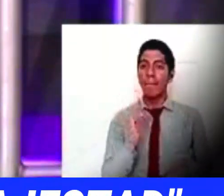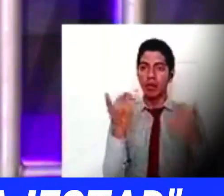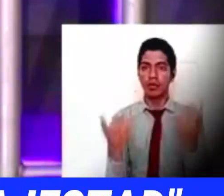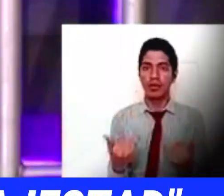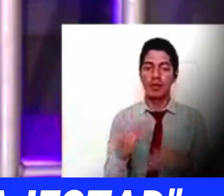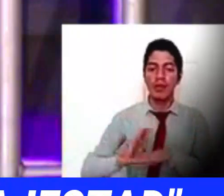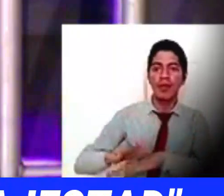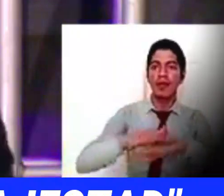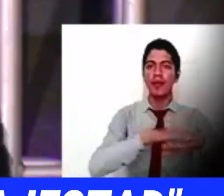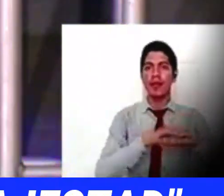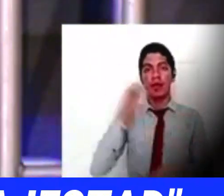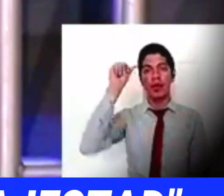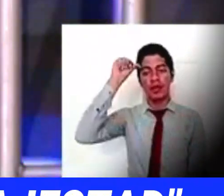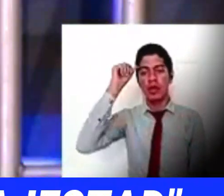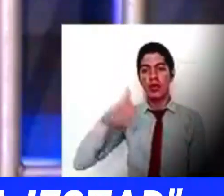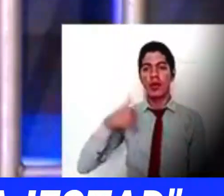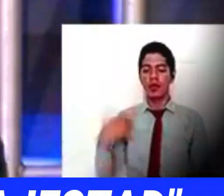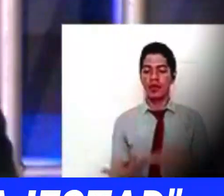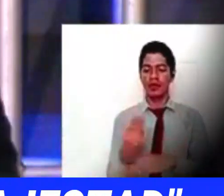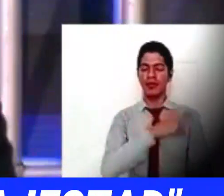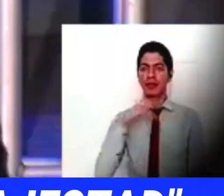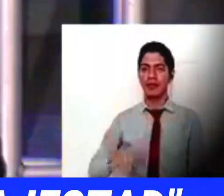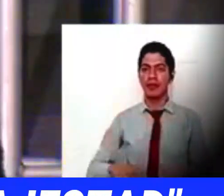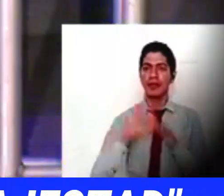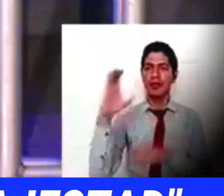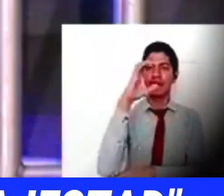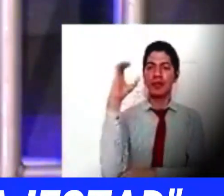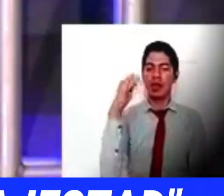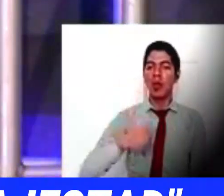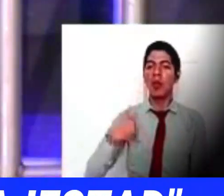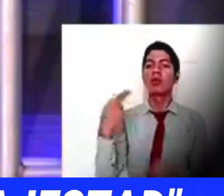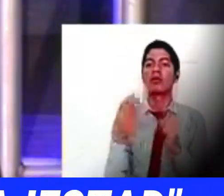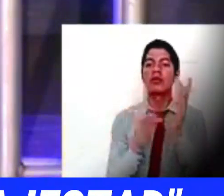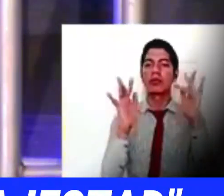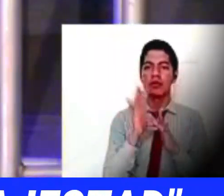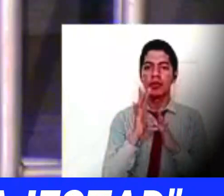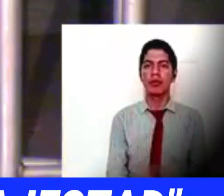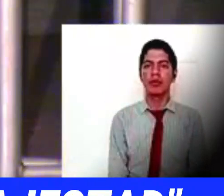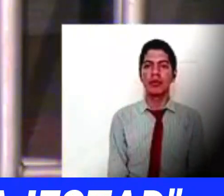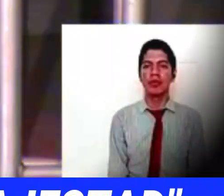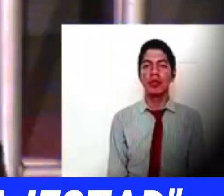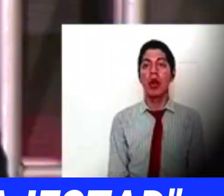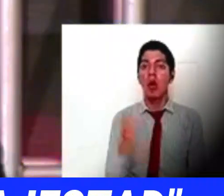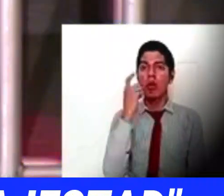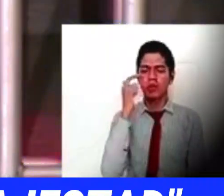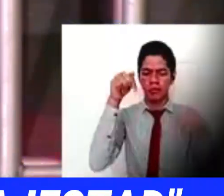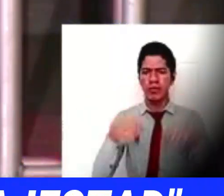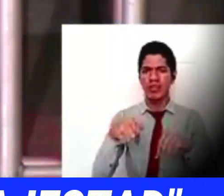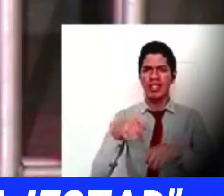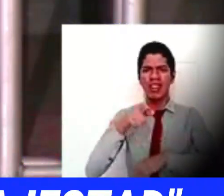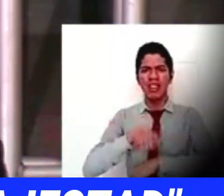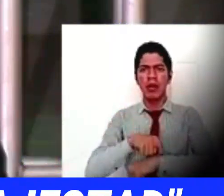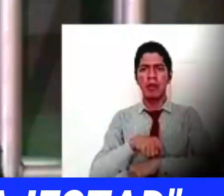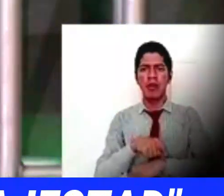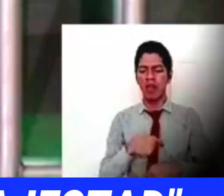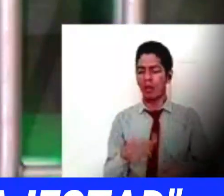Iglesia Pentecostal Unida de Colombia, los jóvenes del nombre del Señor Jesucristo, este no es el tiempo de soltar, este no es el tiempo de tirar